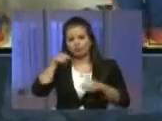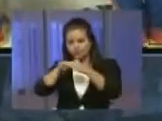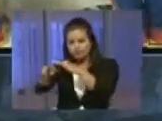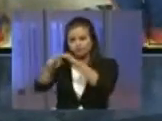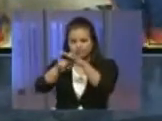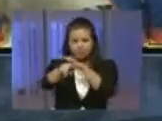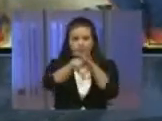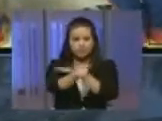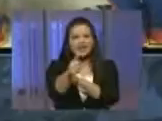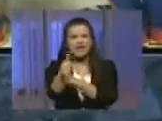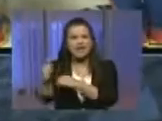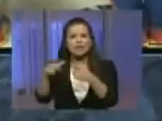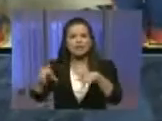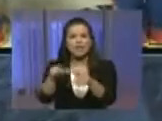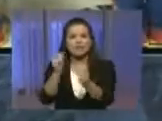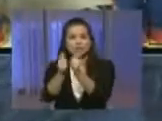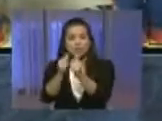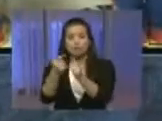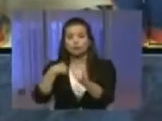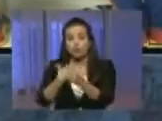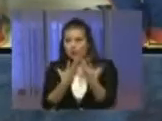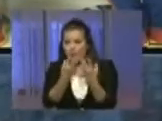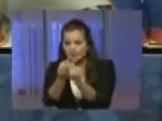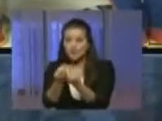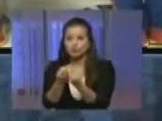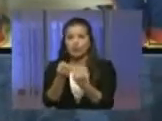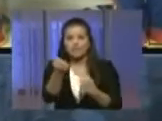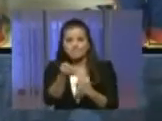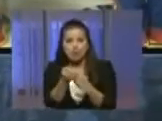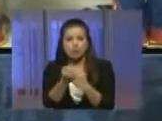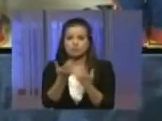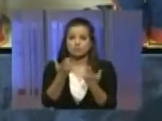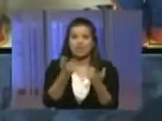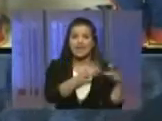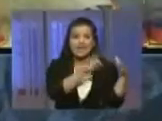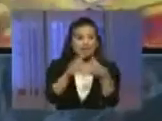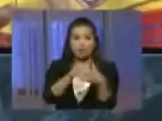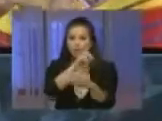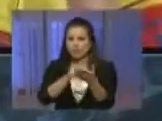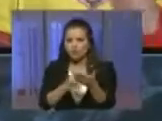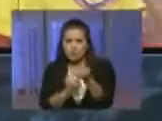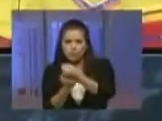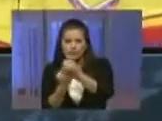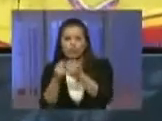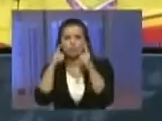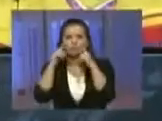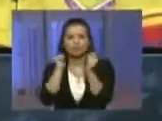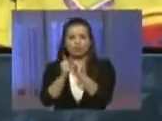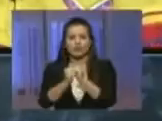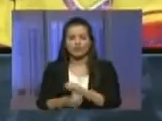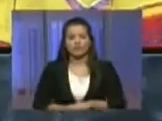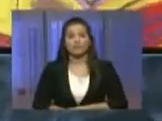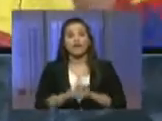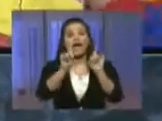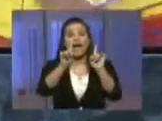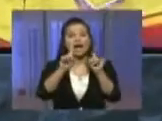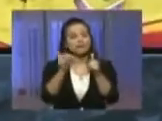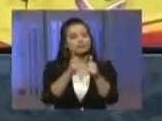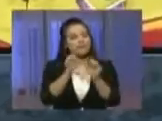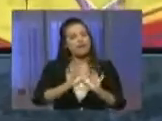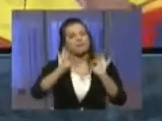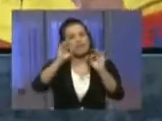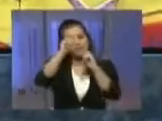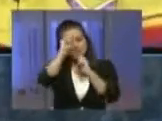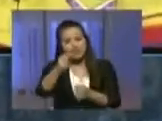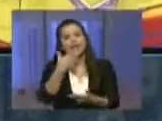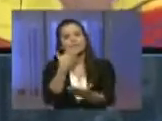estado en el acompañamiento metodológico multidisciplinario para nuestros atletas quiero hacer un especial reconocimiento presidente a todos los